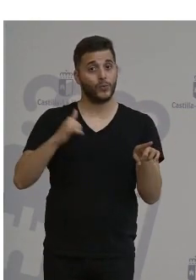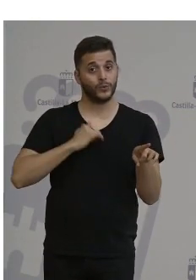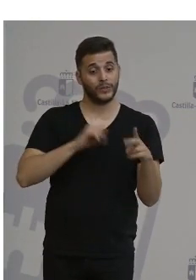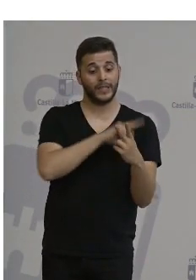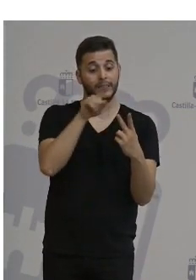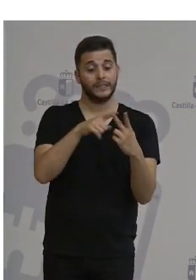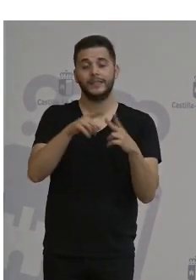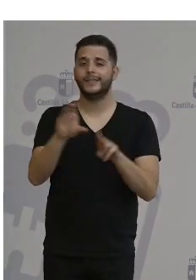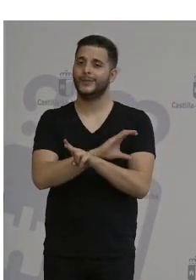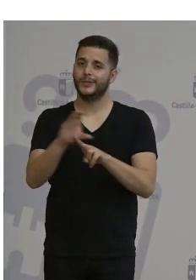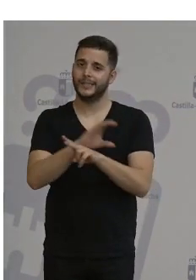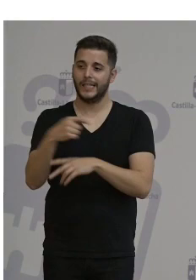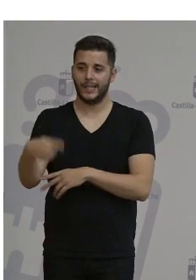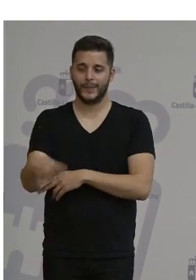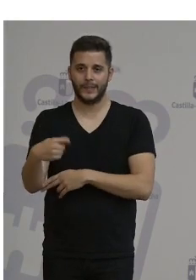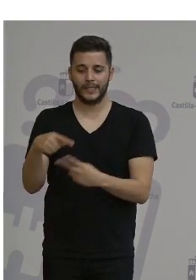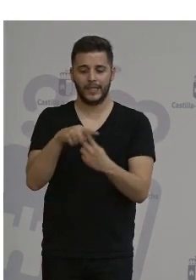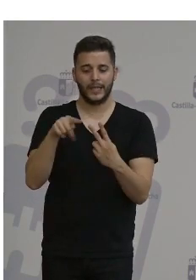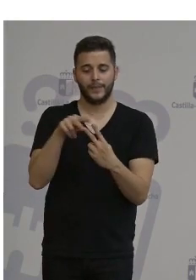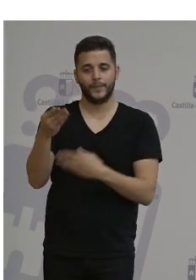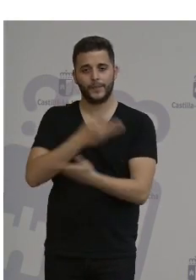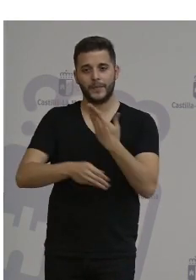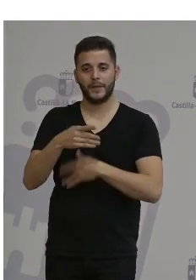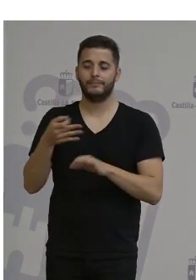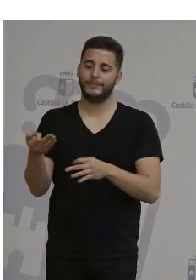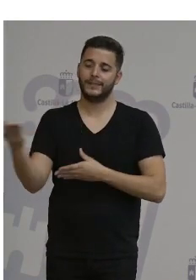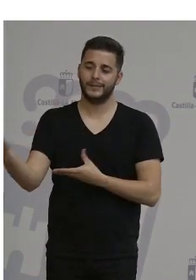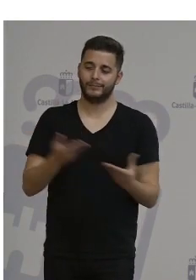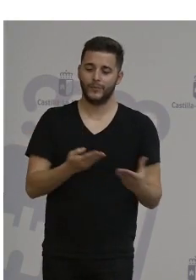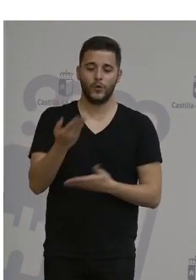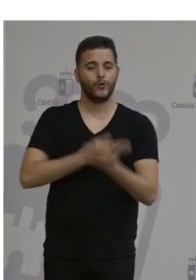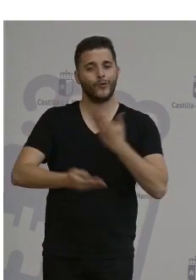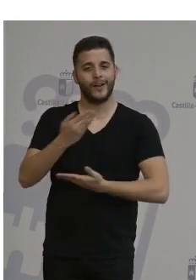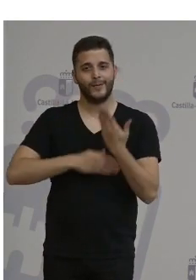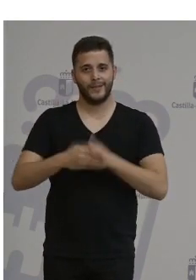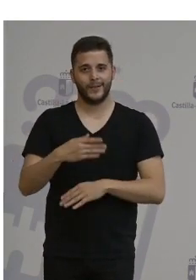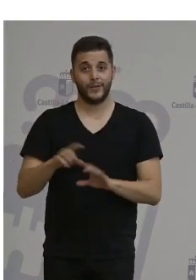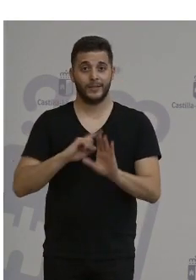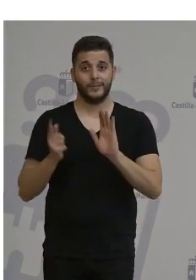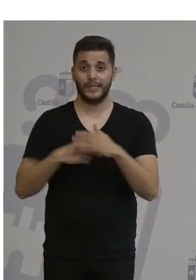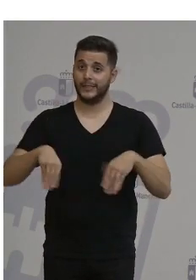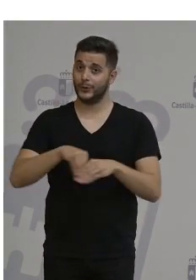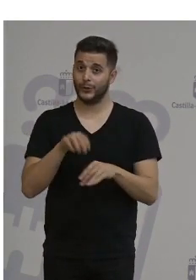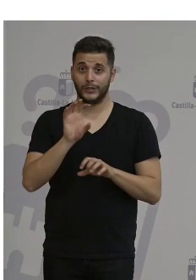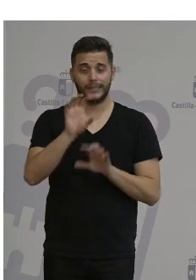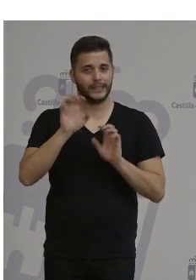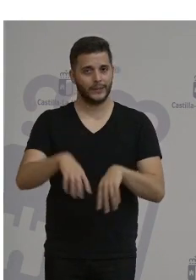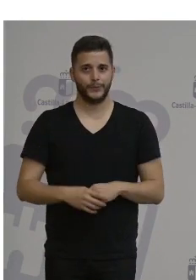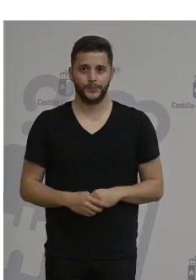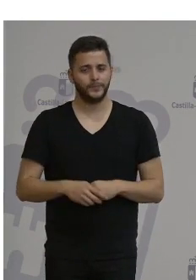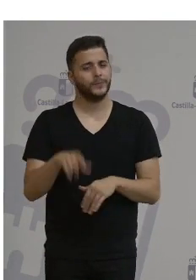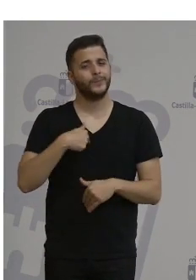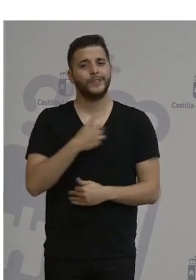y la Consejería de la Presidencia, con la inestimable colaboración de plena inclusión Castilla y León. Quiero también dar las gracias y